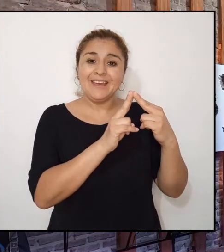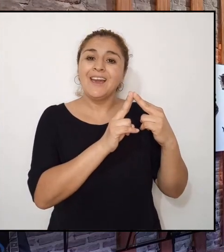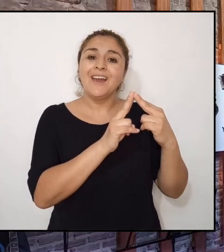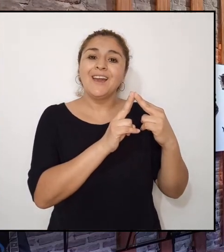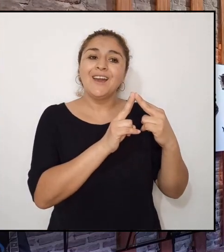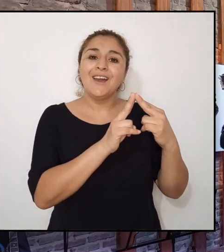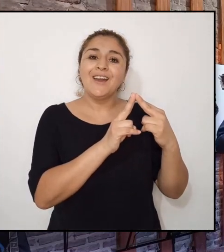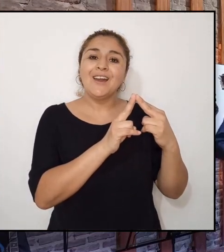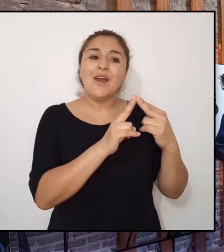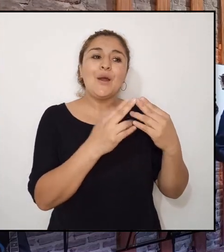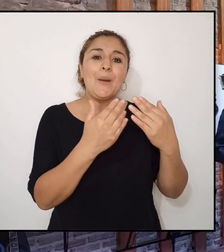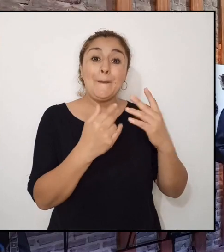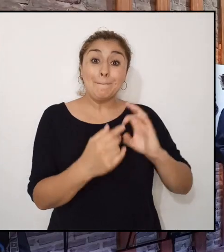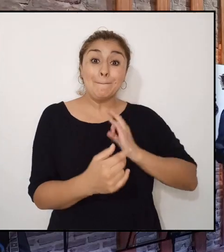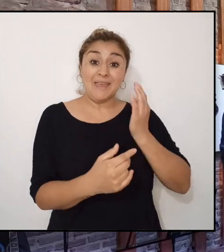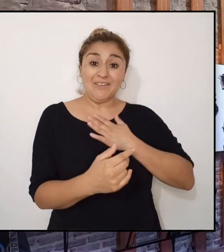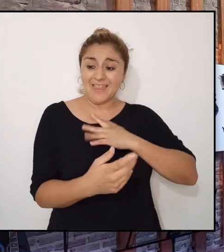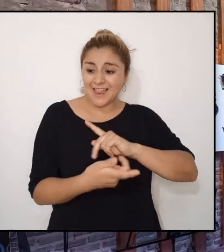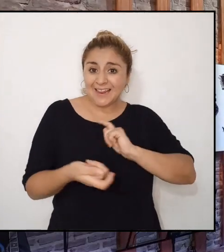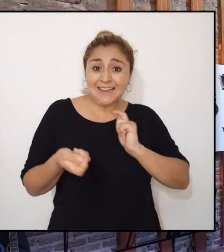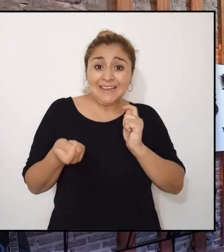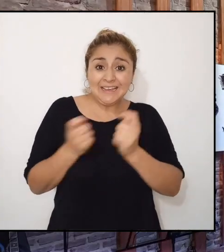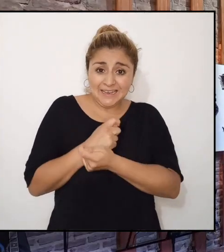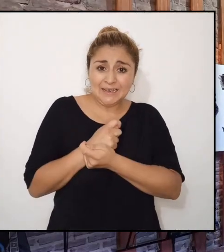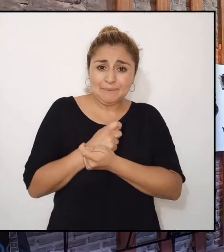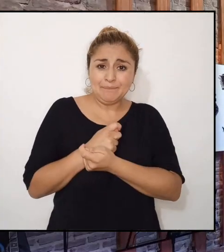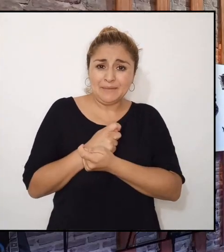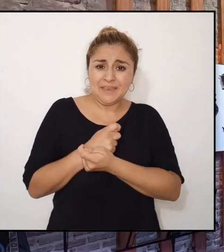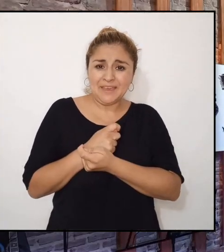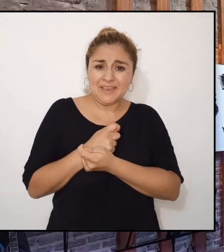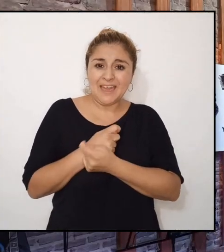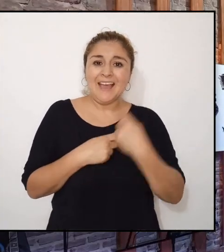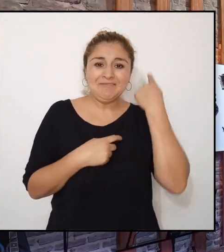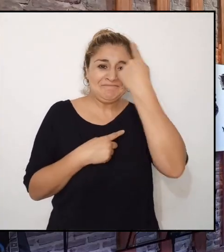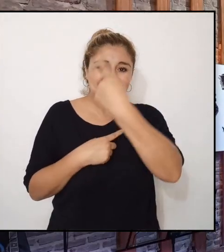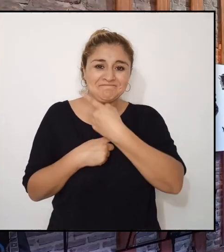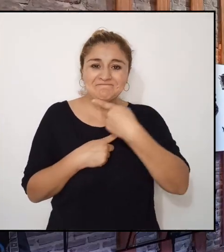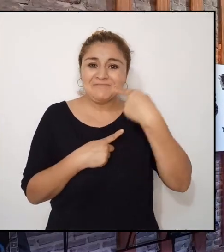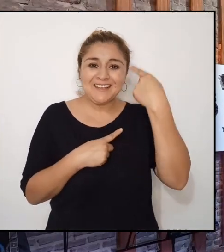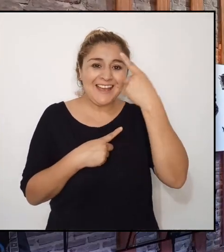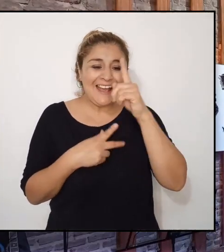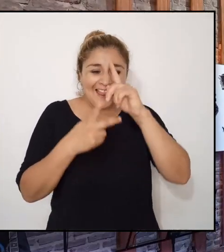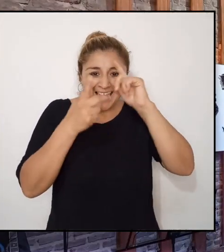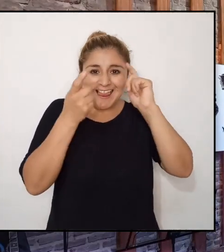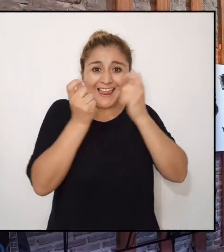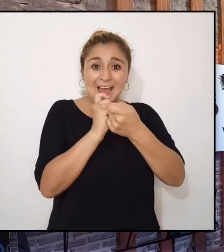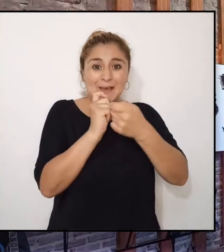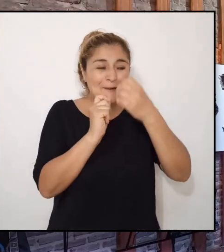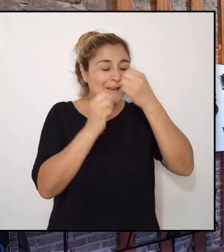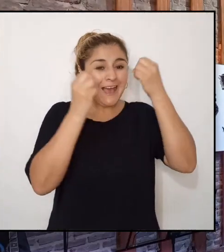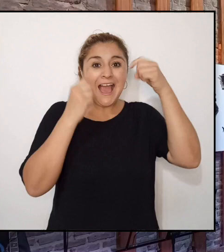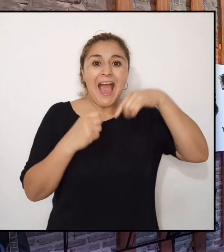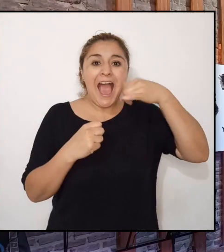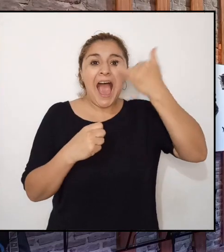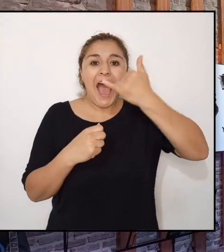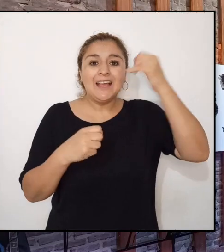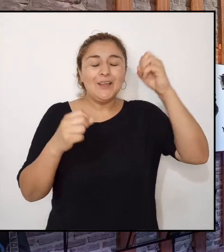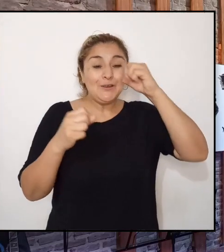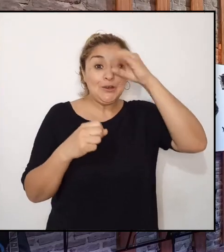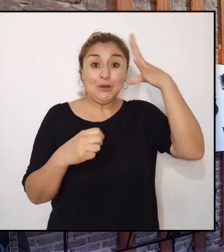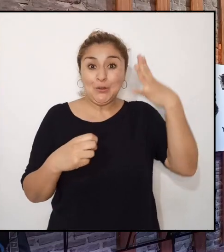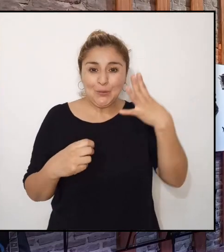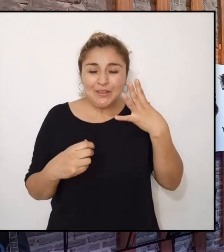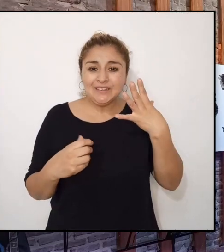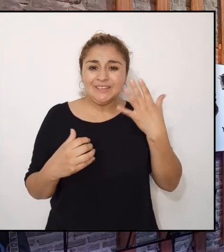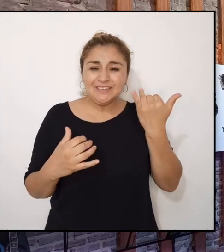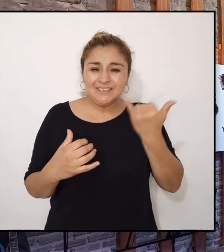vino, transformado, iluminado. Otros no querían ni mirarlo. Había algo diferente de él, porque había